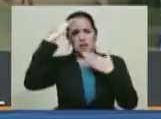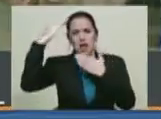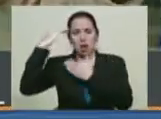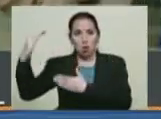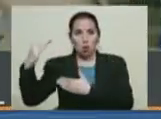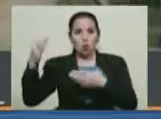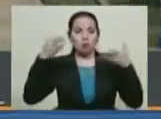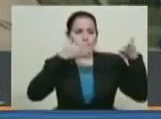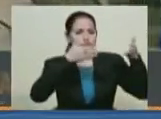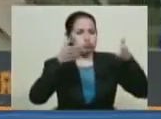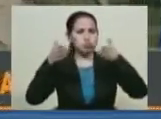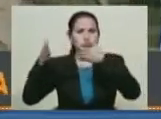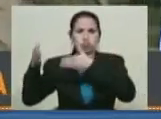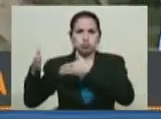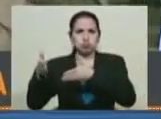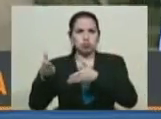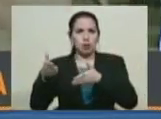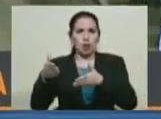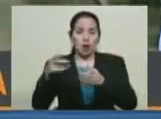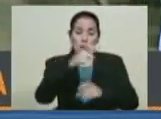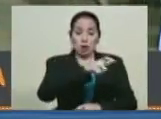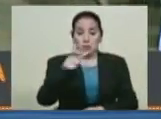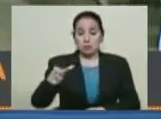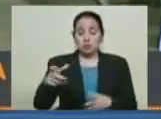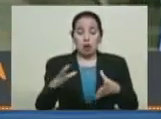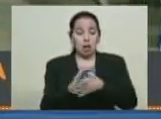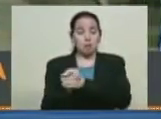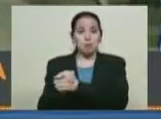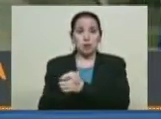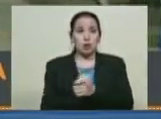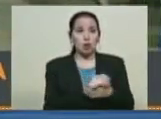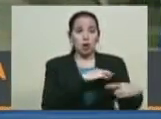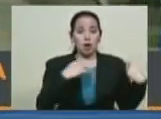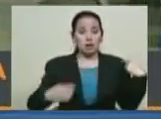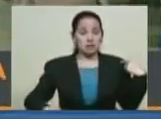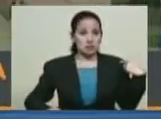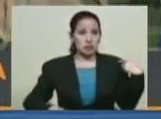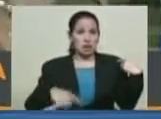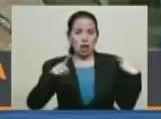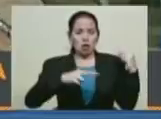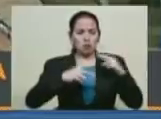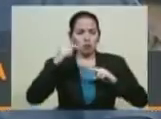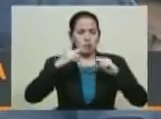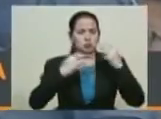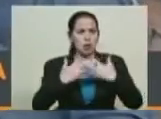unas palabras de la hermana República Popular China, la gente de City Construction.